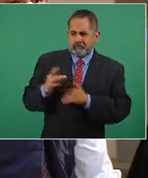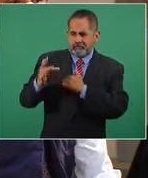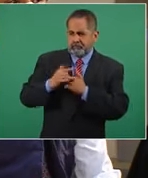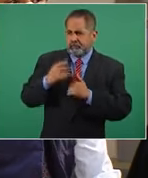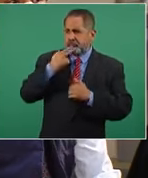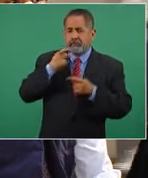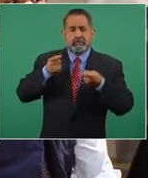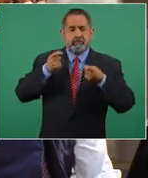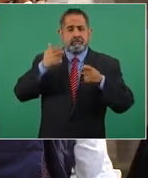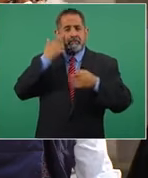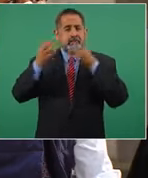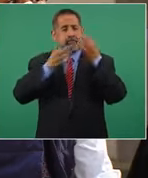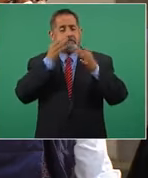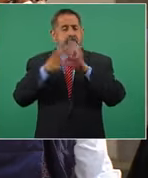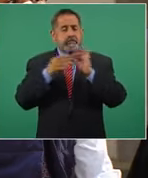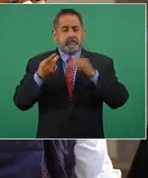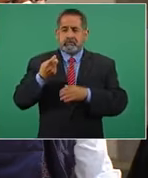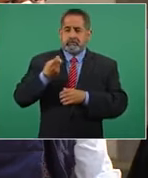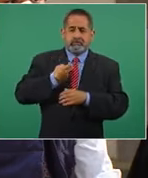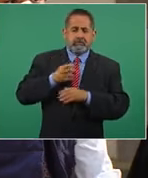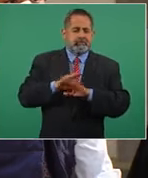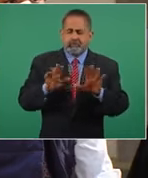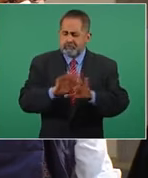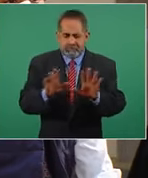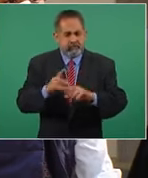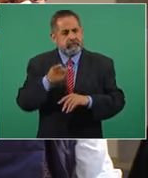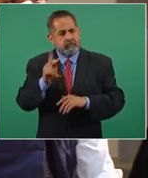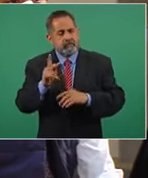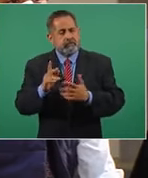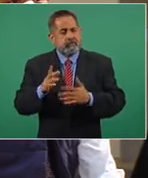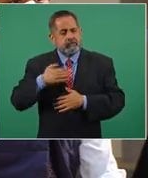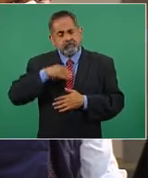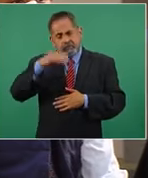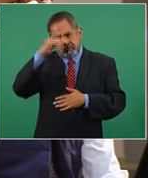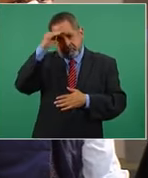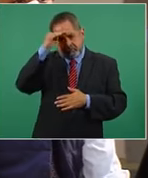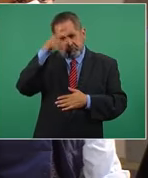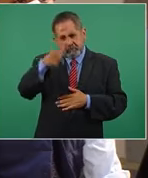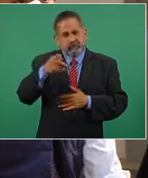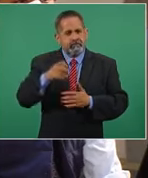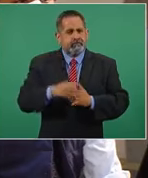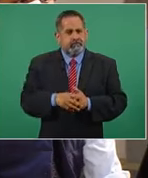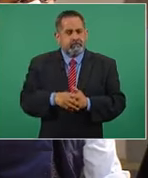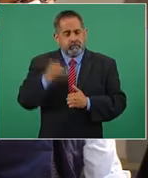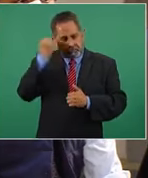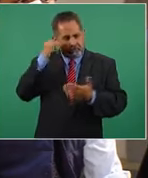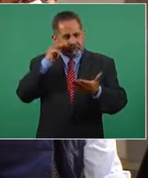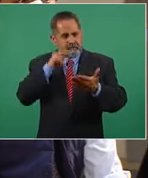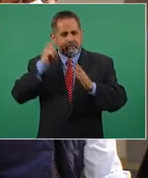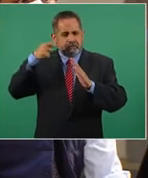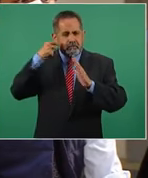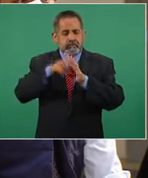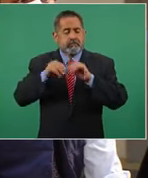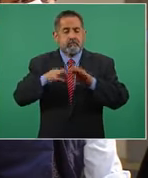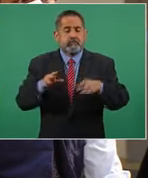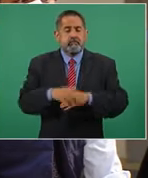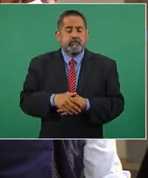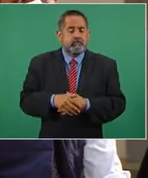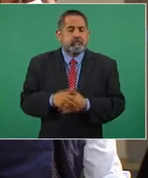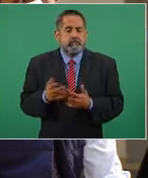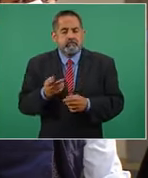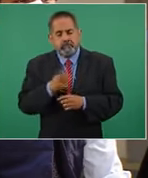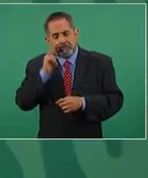utilicen para hacer una campaña en contra del movimiento. Sin embargo, bueno, pues usted me imagino que vio el video y que